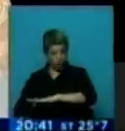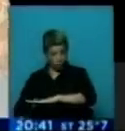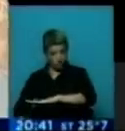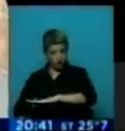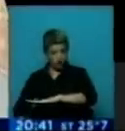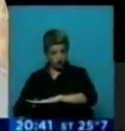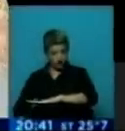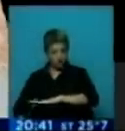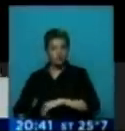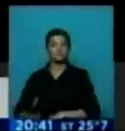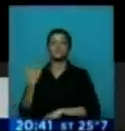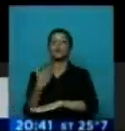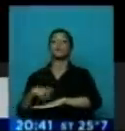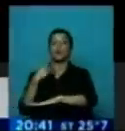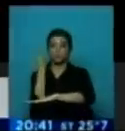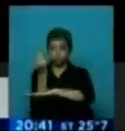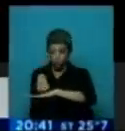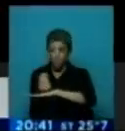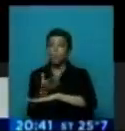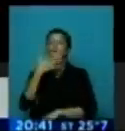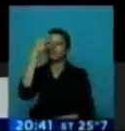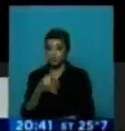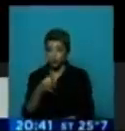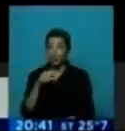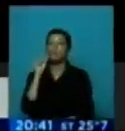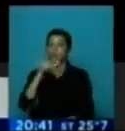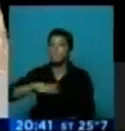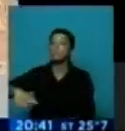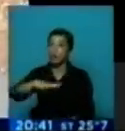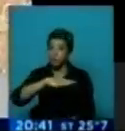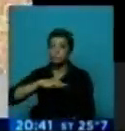que quienes nos suceden por imperio de la voluntad popular, sí,